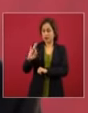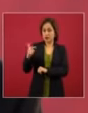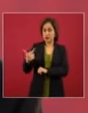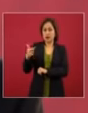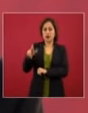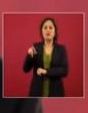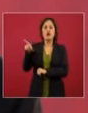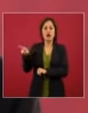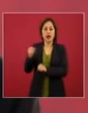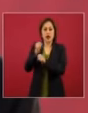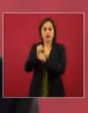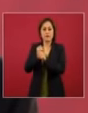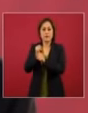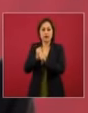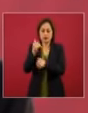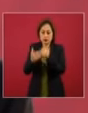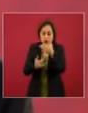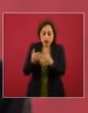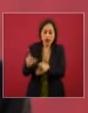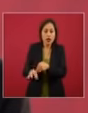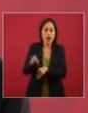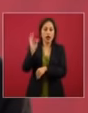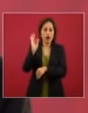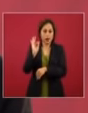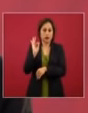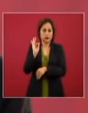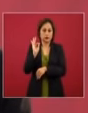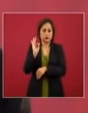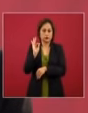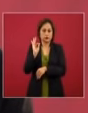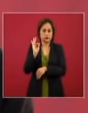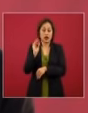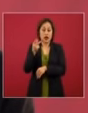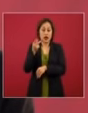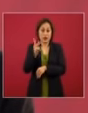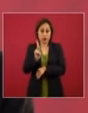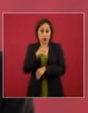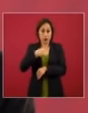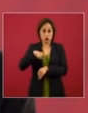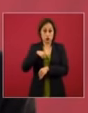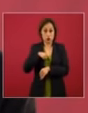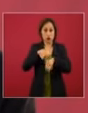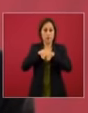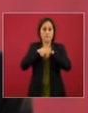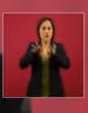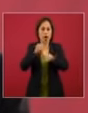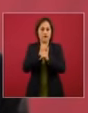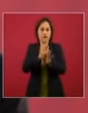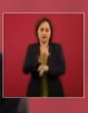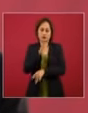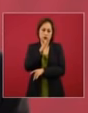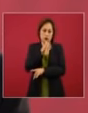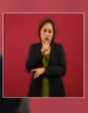República, y por lo mismo, por el debido proceso, no se puede dar información, pero no es que se